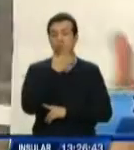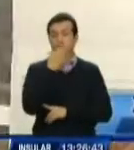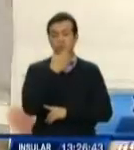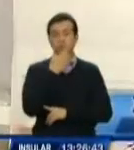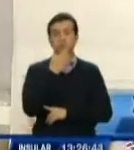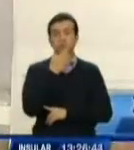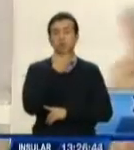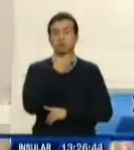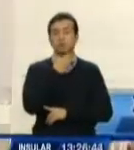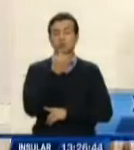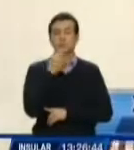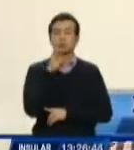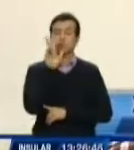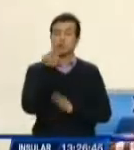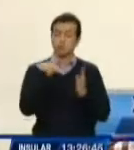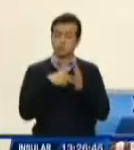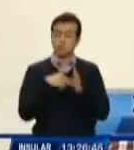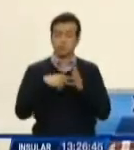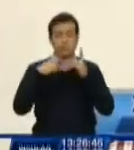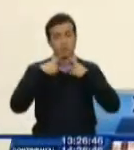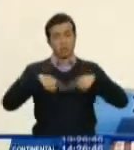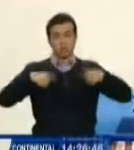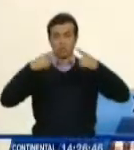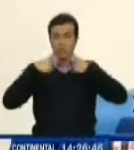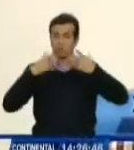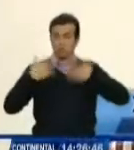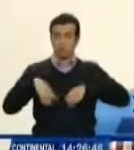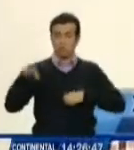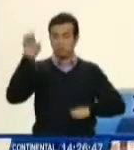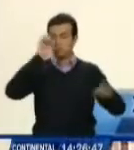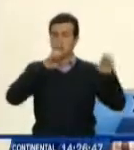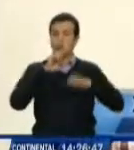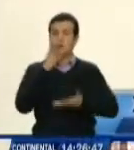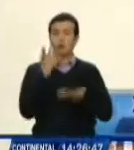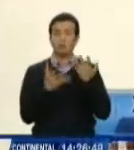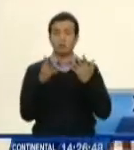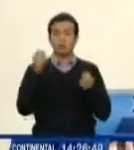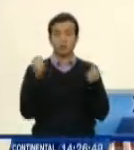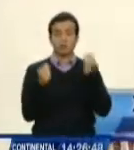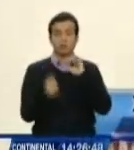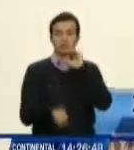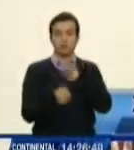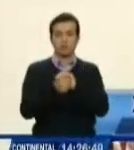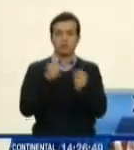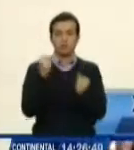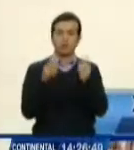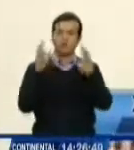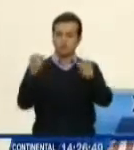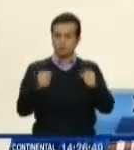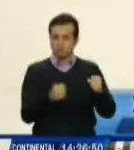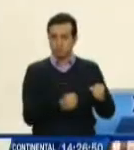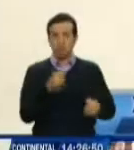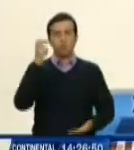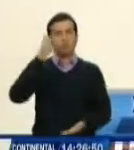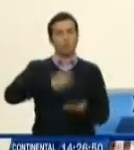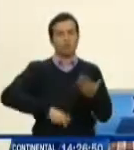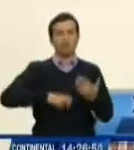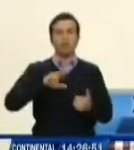de 3,000 declaraciones. En el momento de ser detectado, de venir oculto en un vehículo, el vehículo es retenido. La sanción